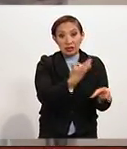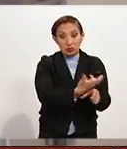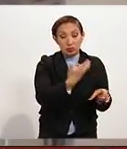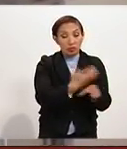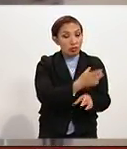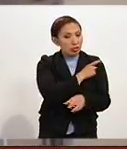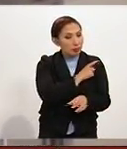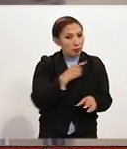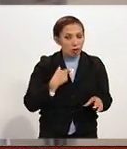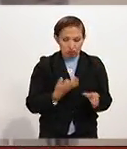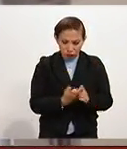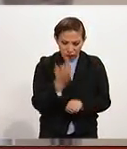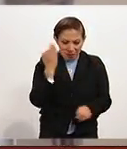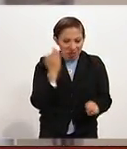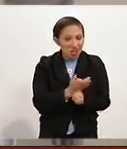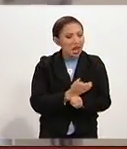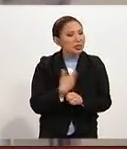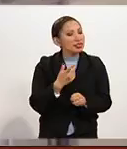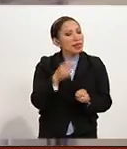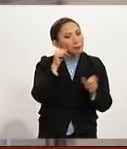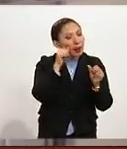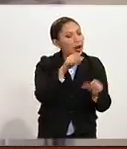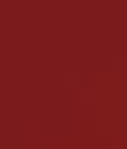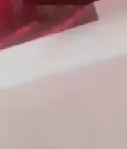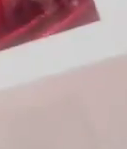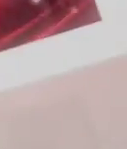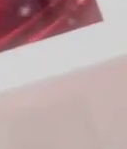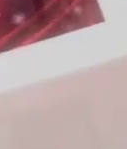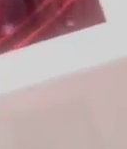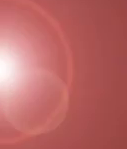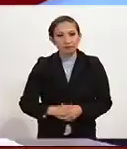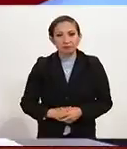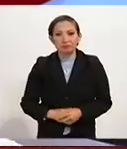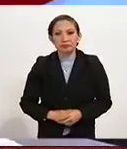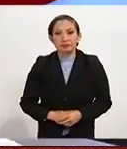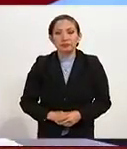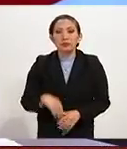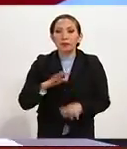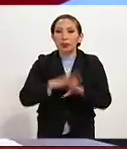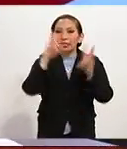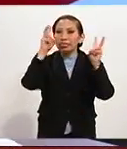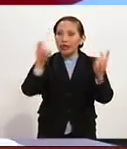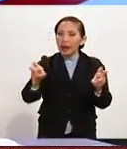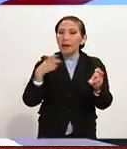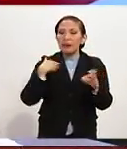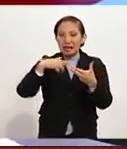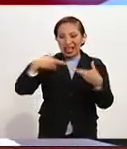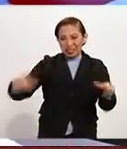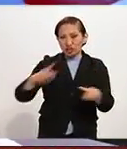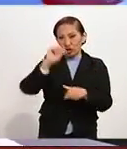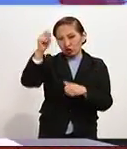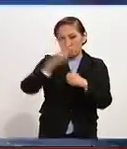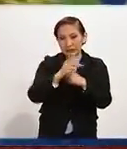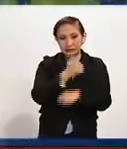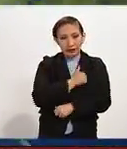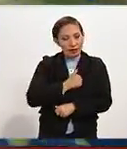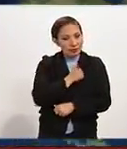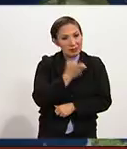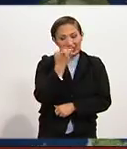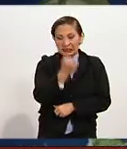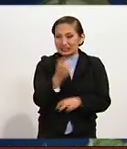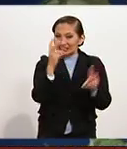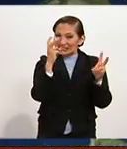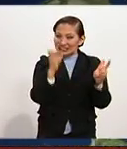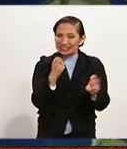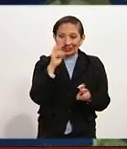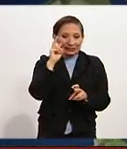que tenemos suficiente material para irnos activando. Y en más tema de las relaciones bilaterales, lamentablemente, pues este es un